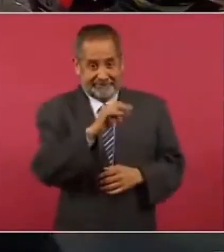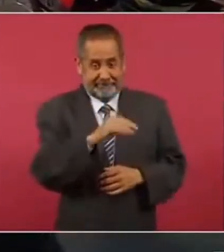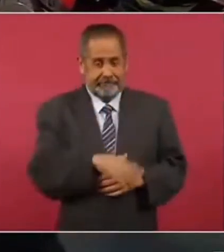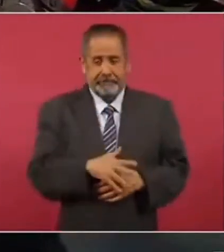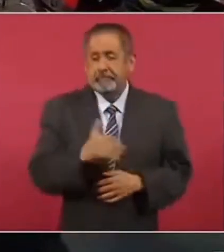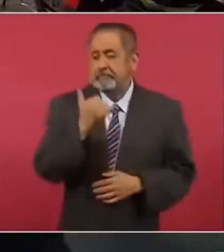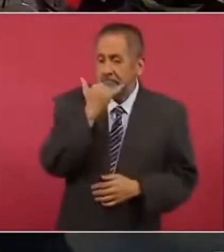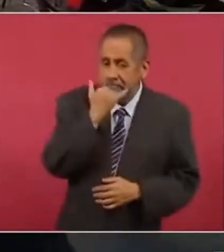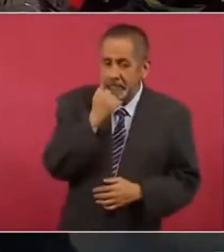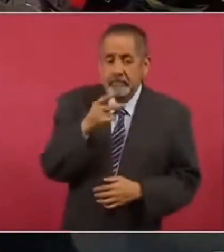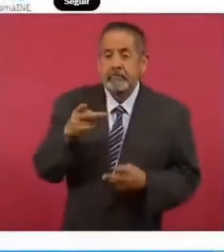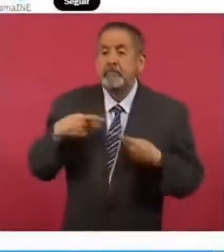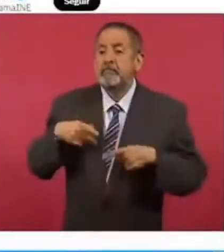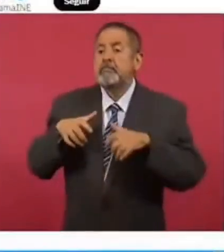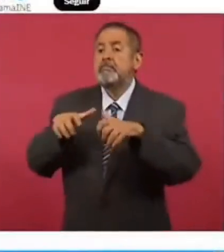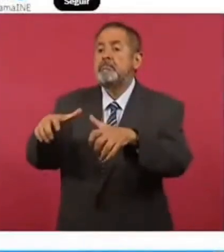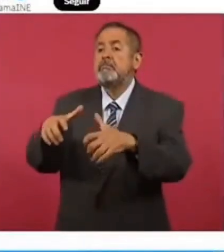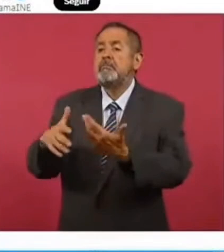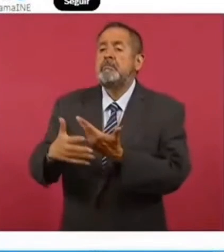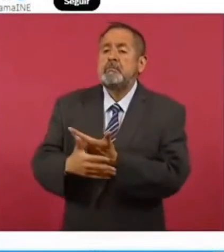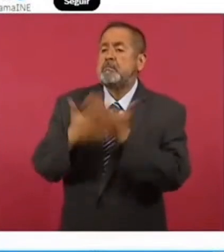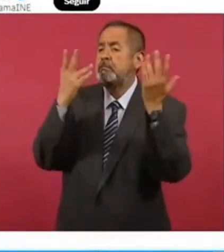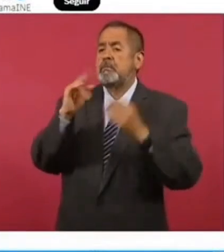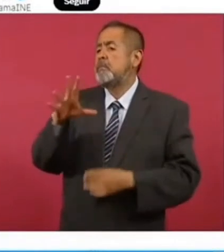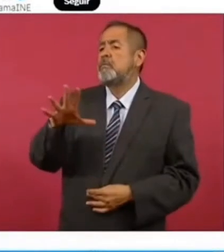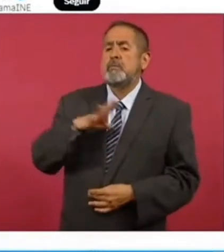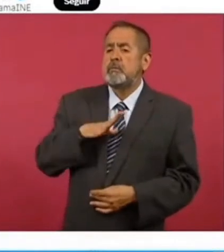pero el pueblo no existe.